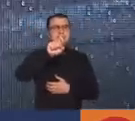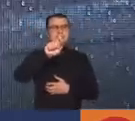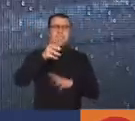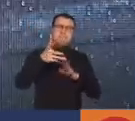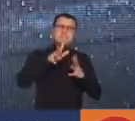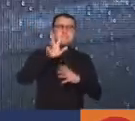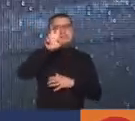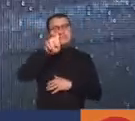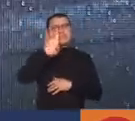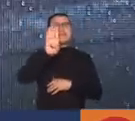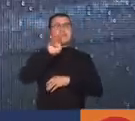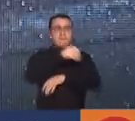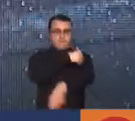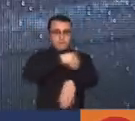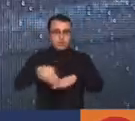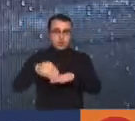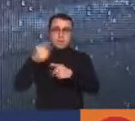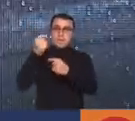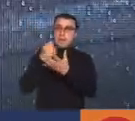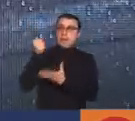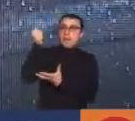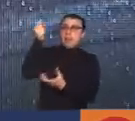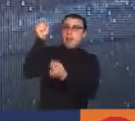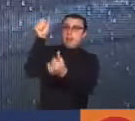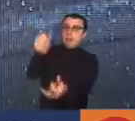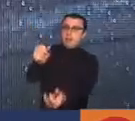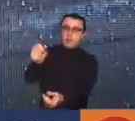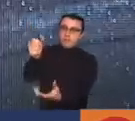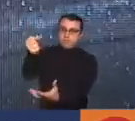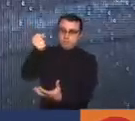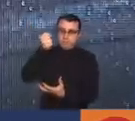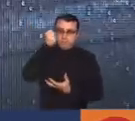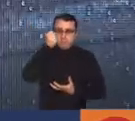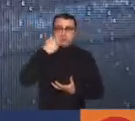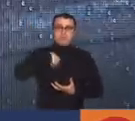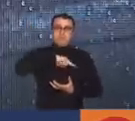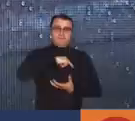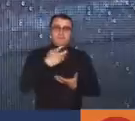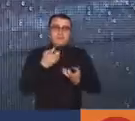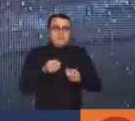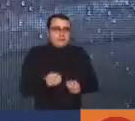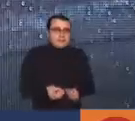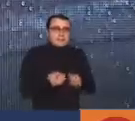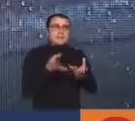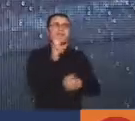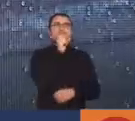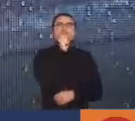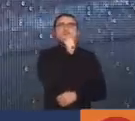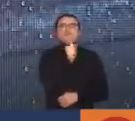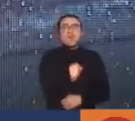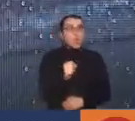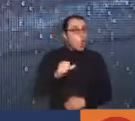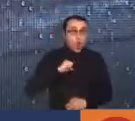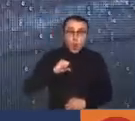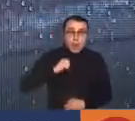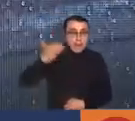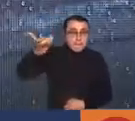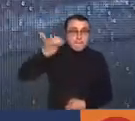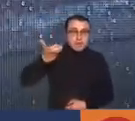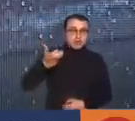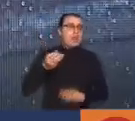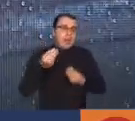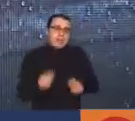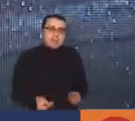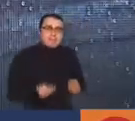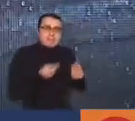6-7 billones de pesos que queremos meter en los adultos mayores que no tienen pensión. Y